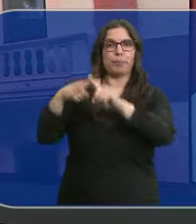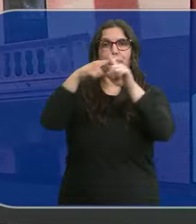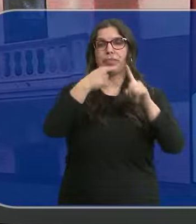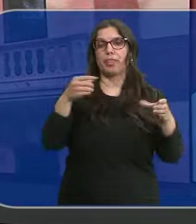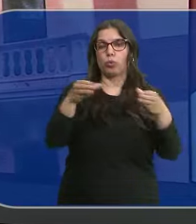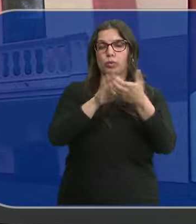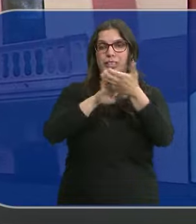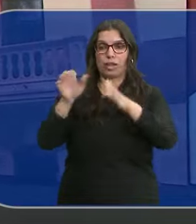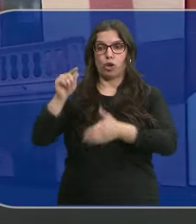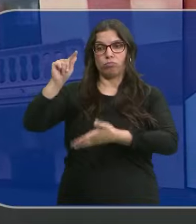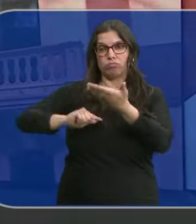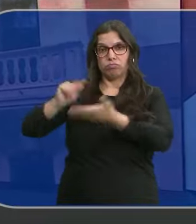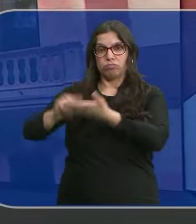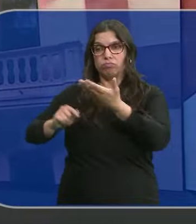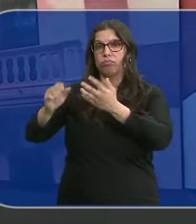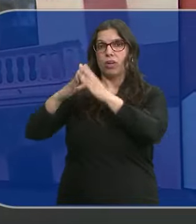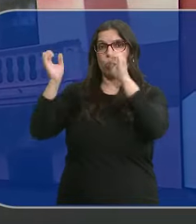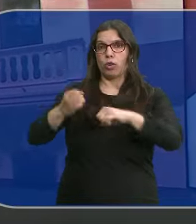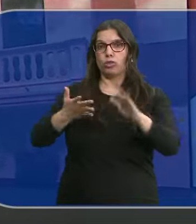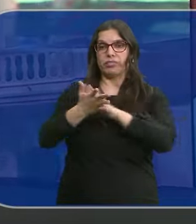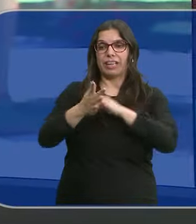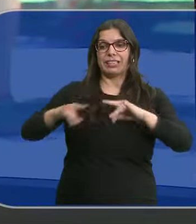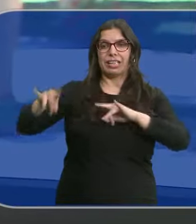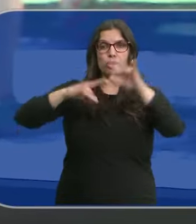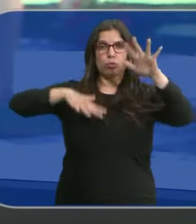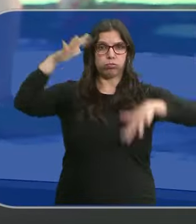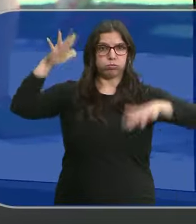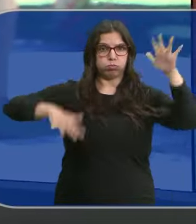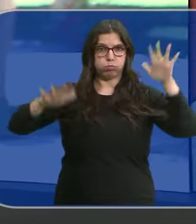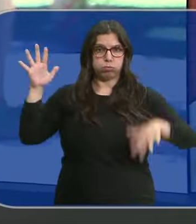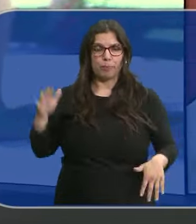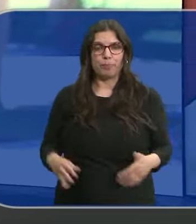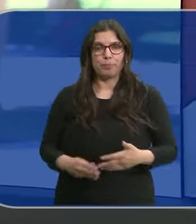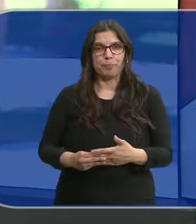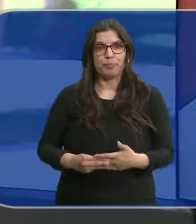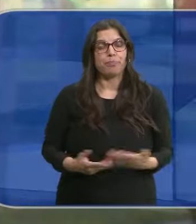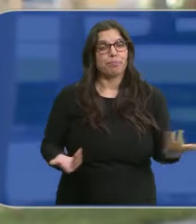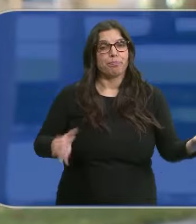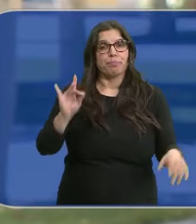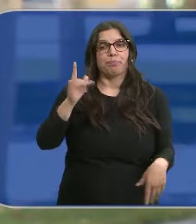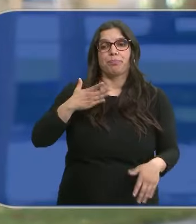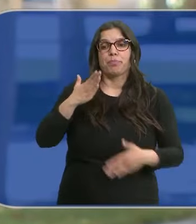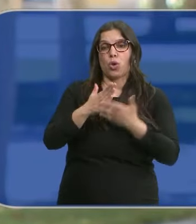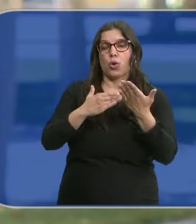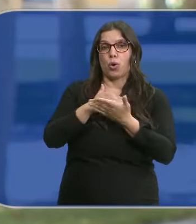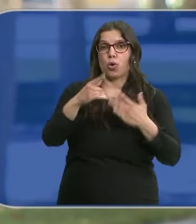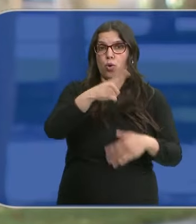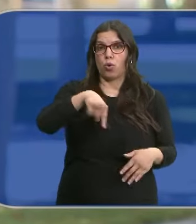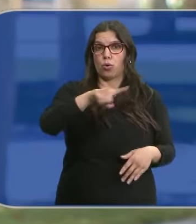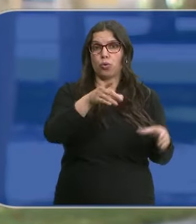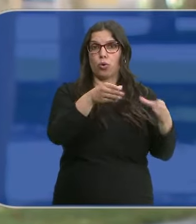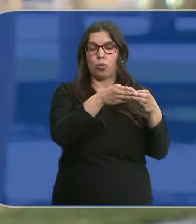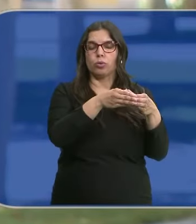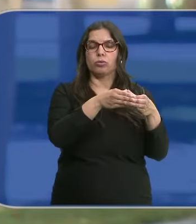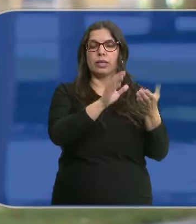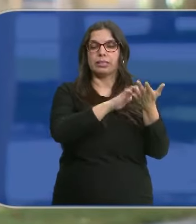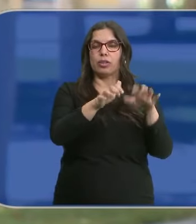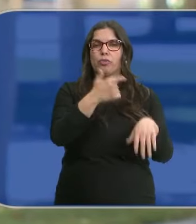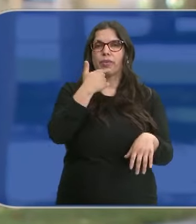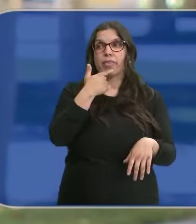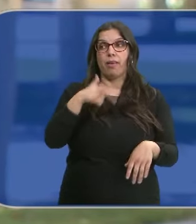medidas provocan desigualdad entre territorios. Ana. Sí, el Gobierno autonómico insiste en